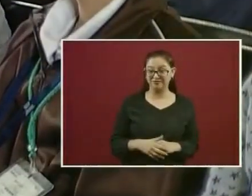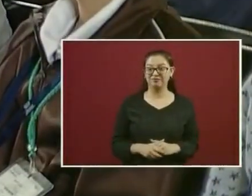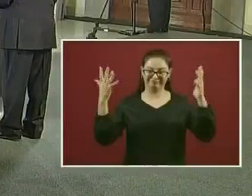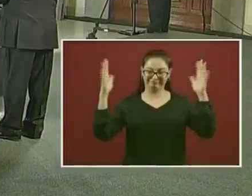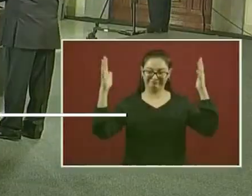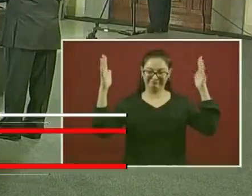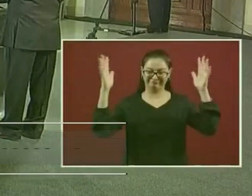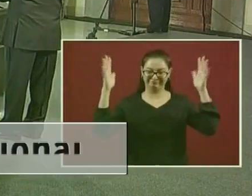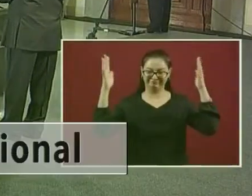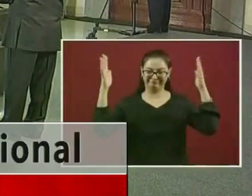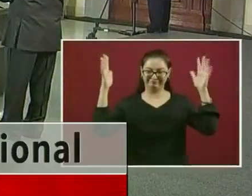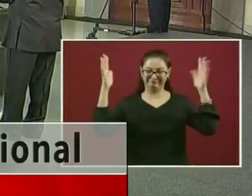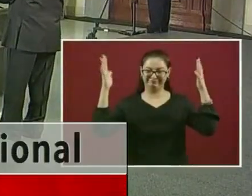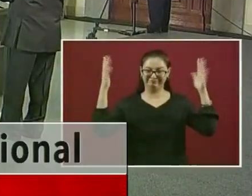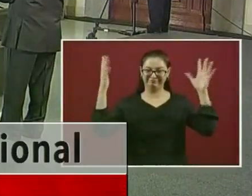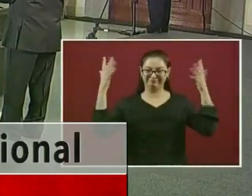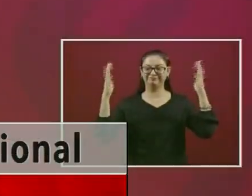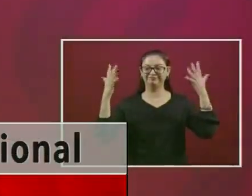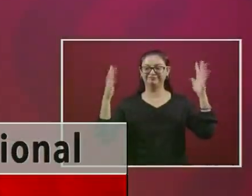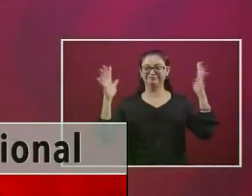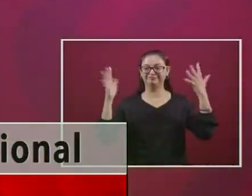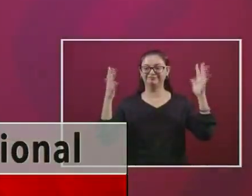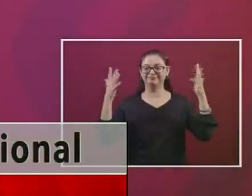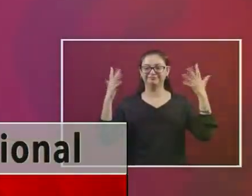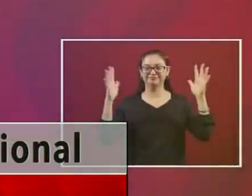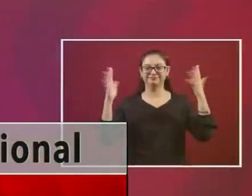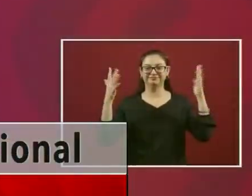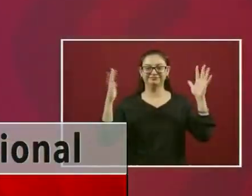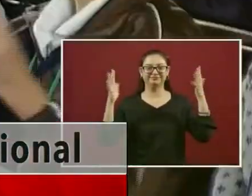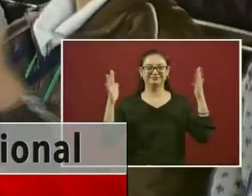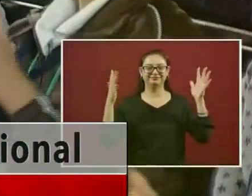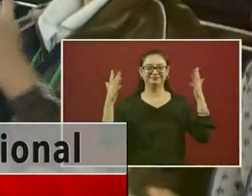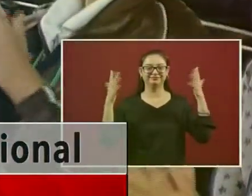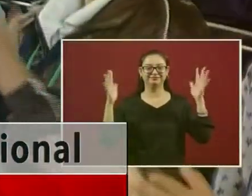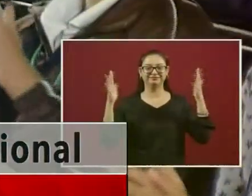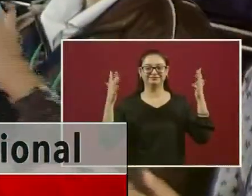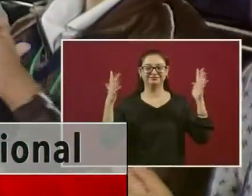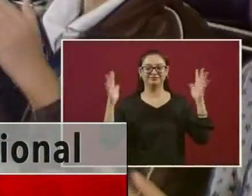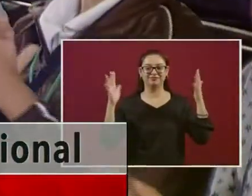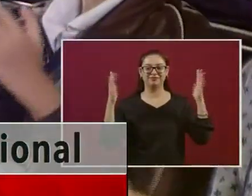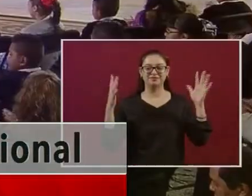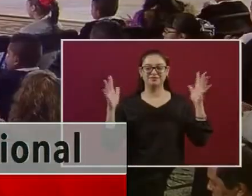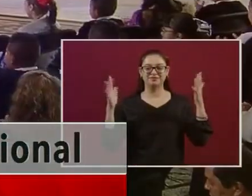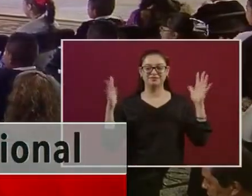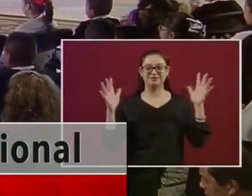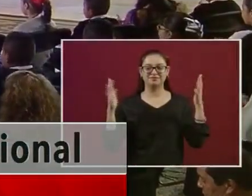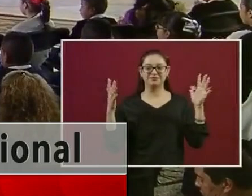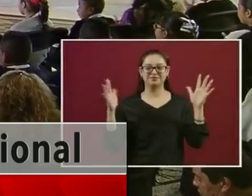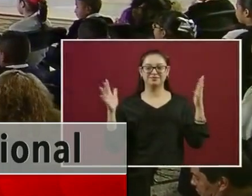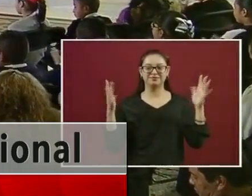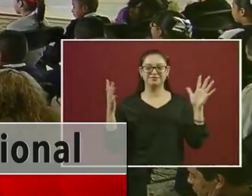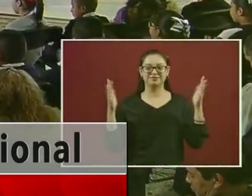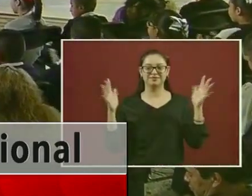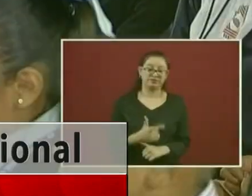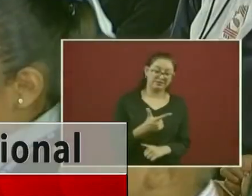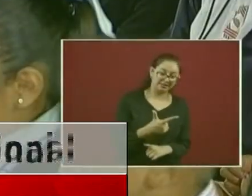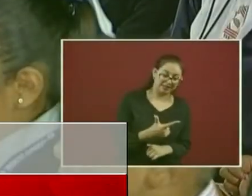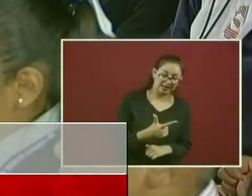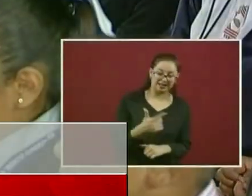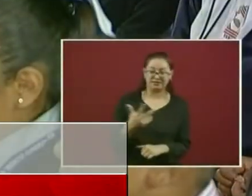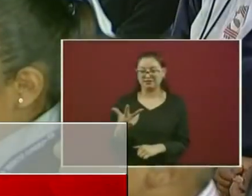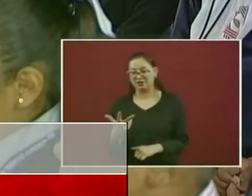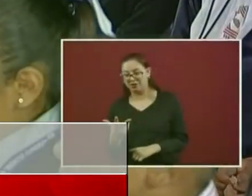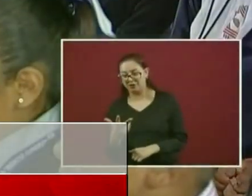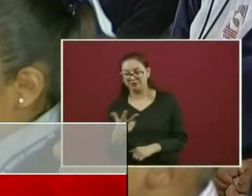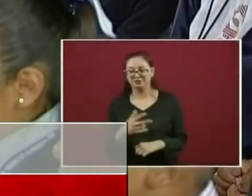Día del Niño. Para celebrarlo, el gobierno federal invitó a una docena de infantes a la conferencia mañanera del presidente Andrés Manuel